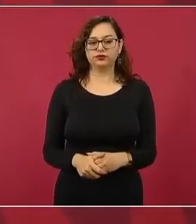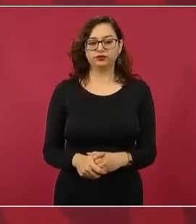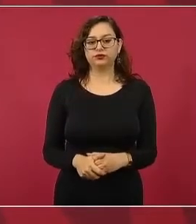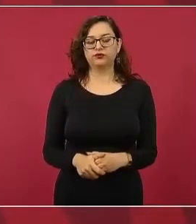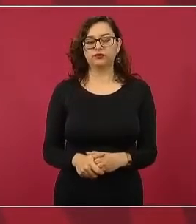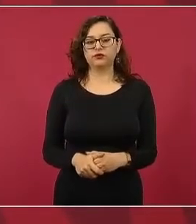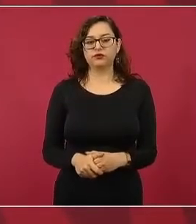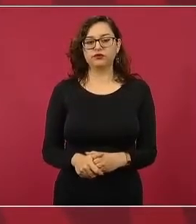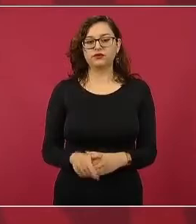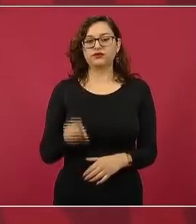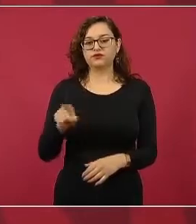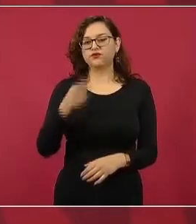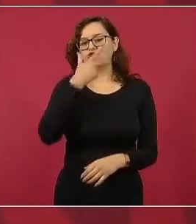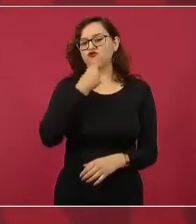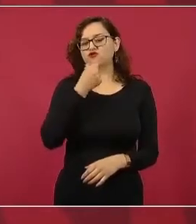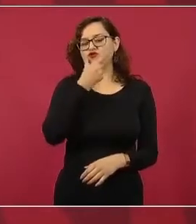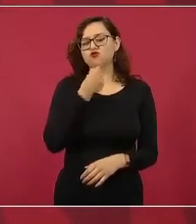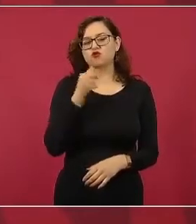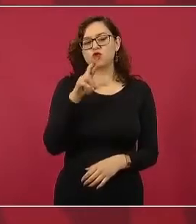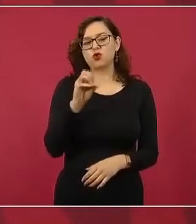Es un actor bueno,